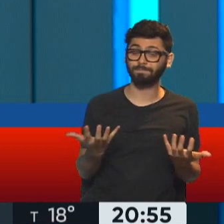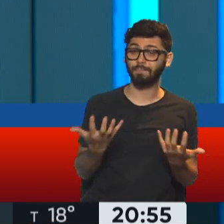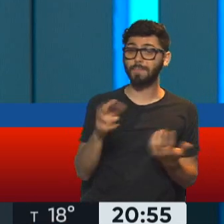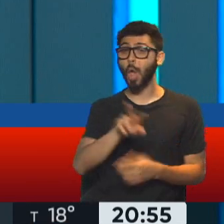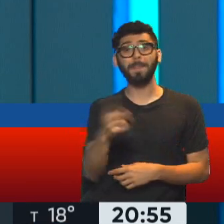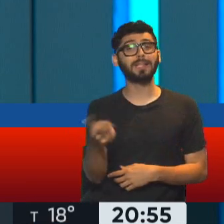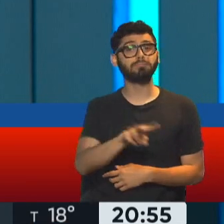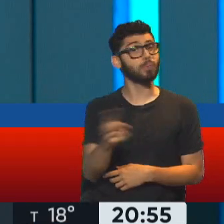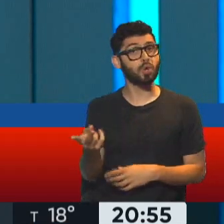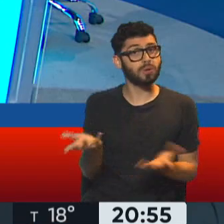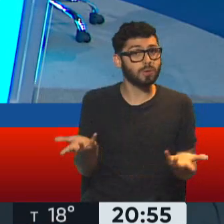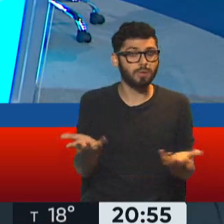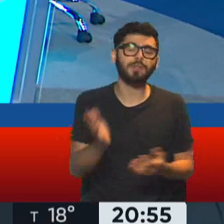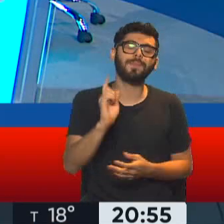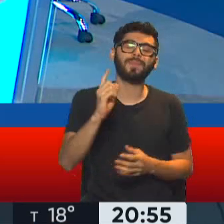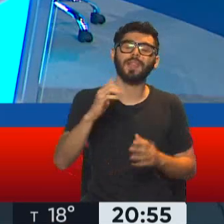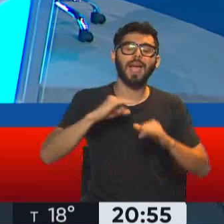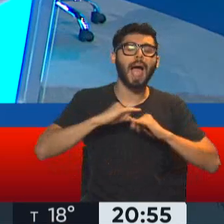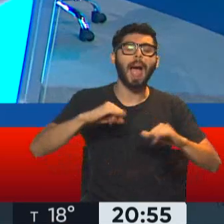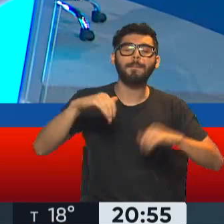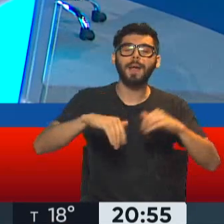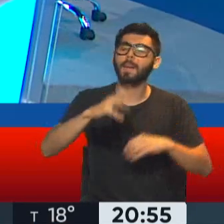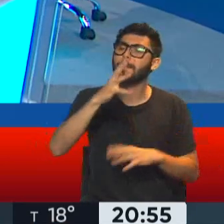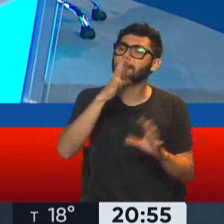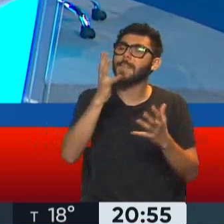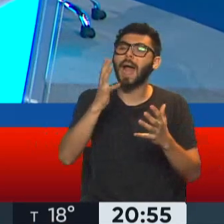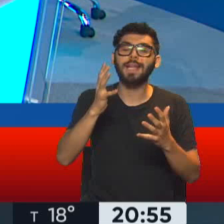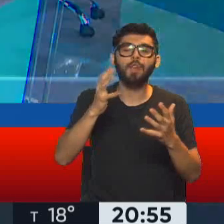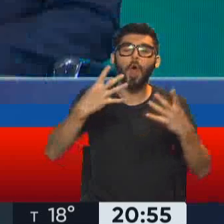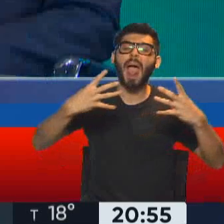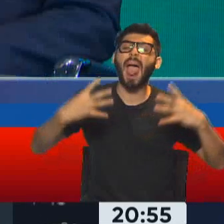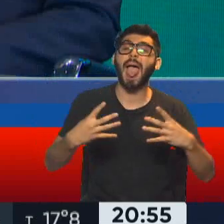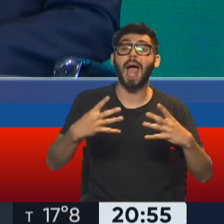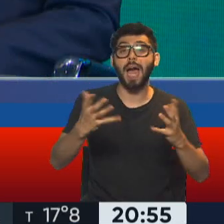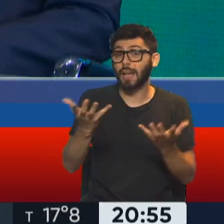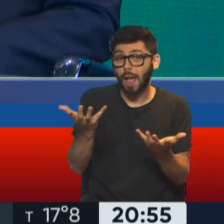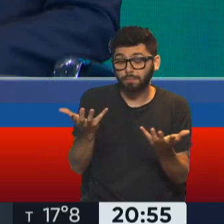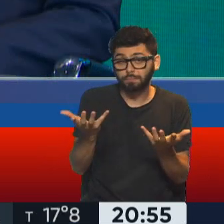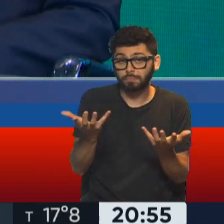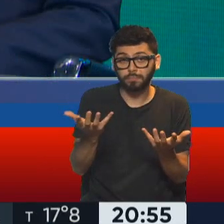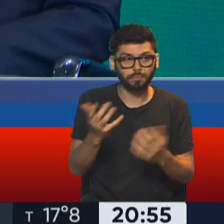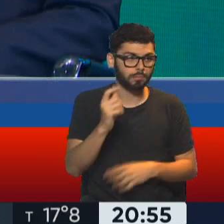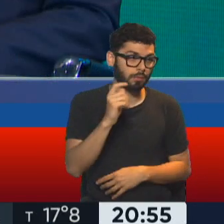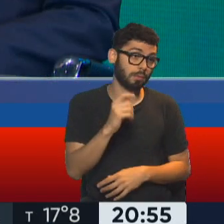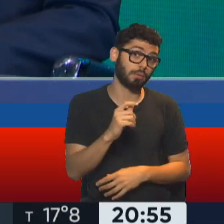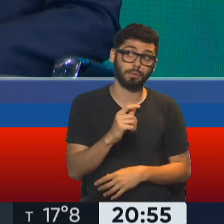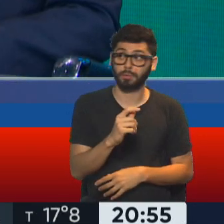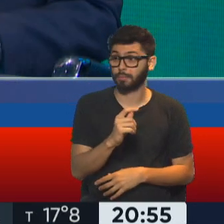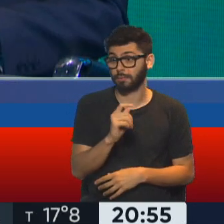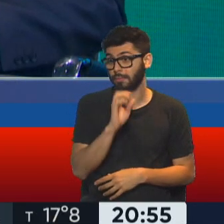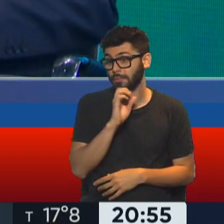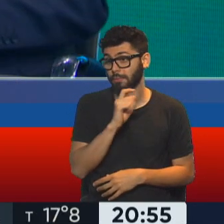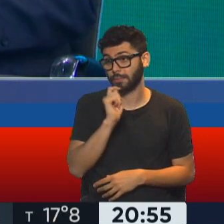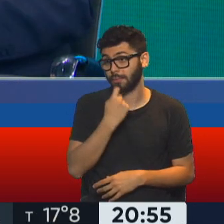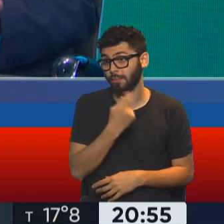campañas electorales es lo más parecido a una guerra, digamos, donde la primera víctima siempre es la verdad.